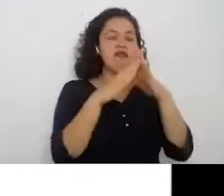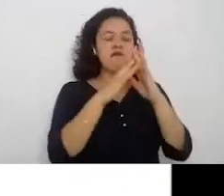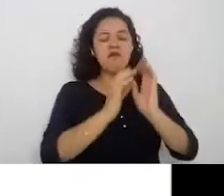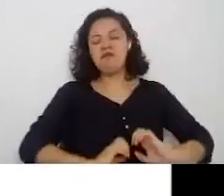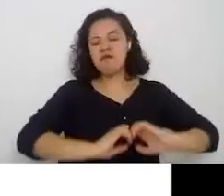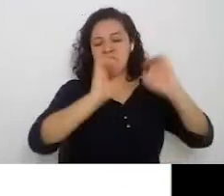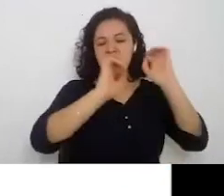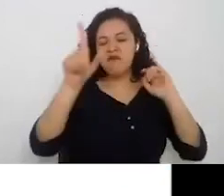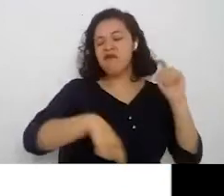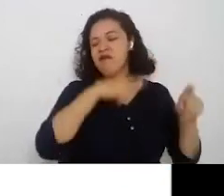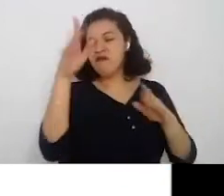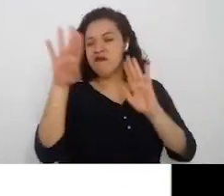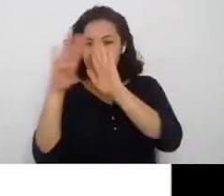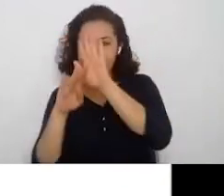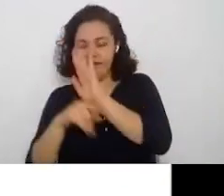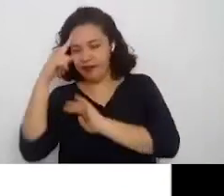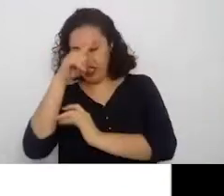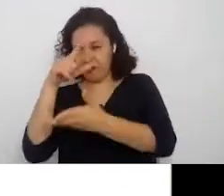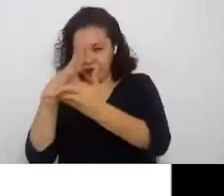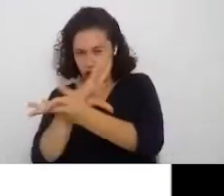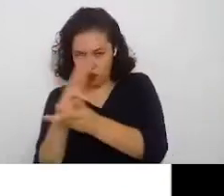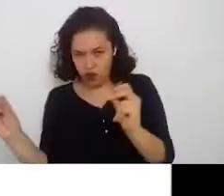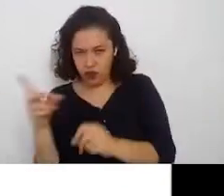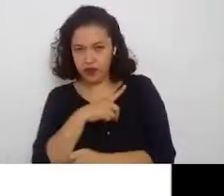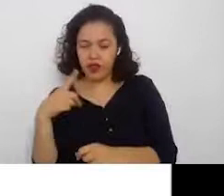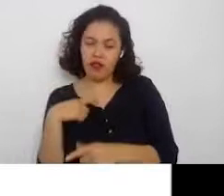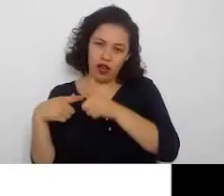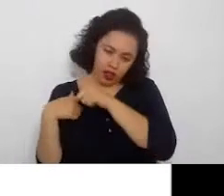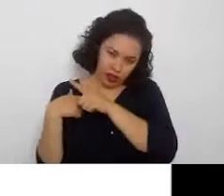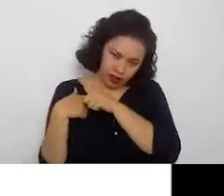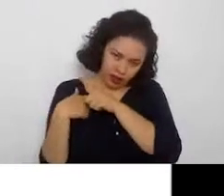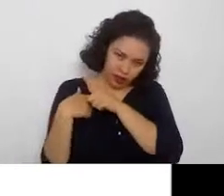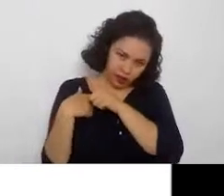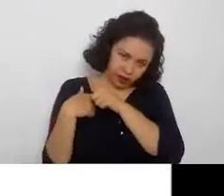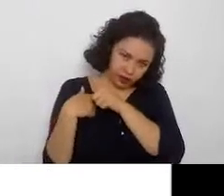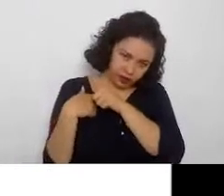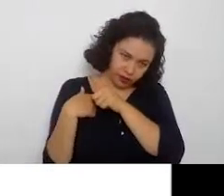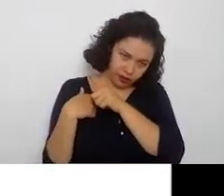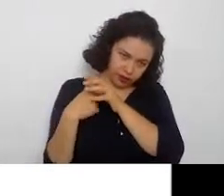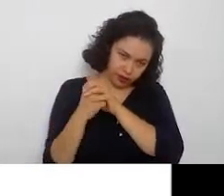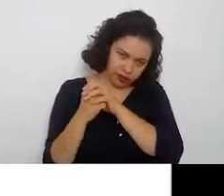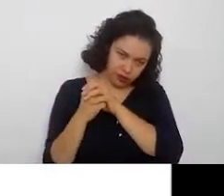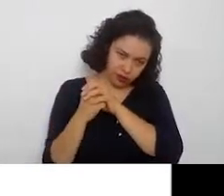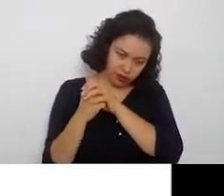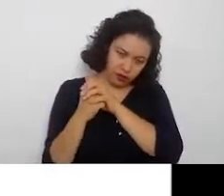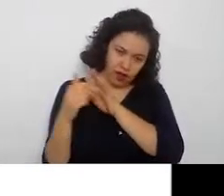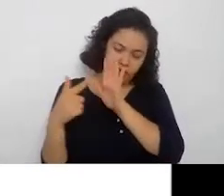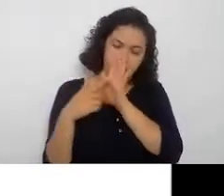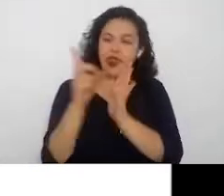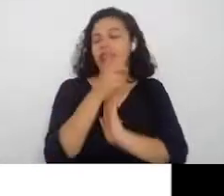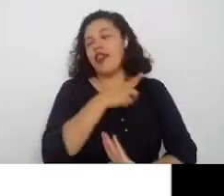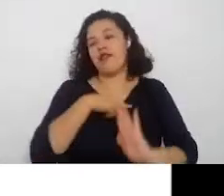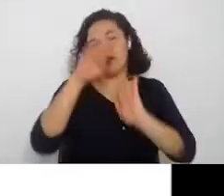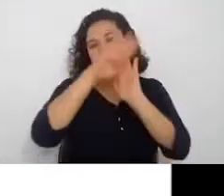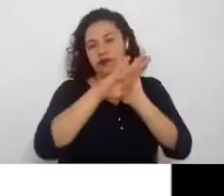al estatutos de liquidación. Deberán de mantener la figura de sus estatutos, tal y como lo